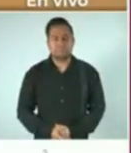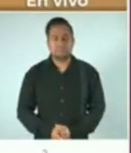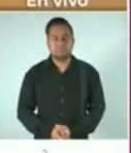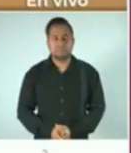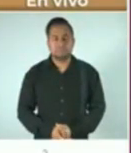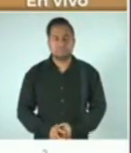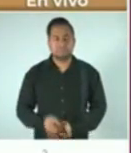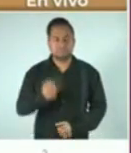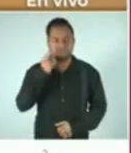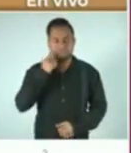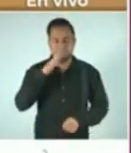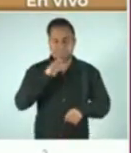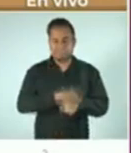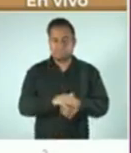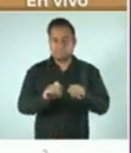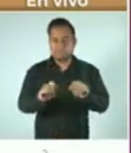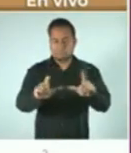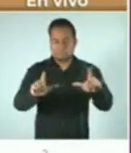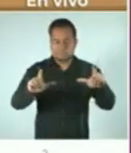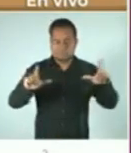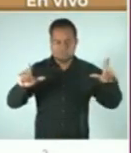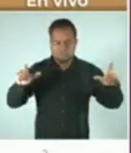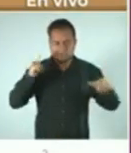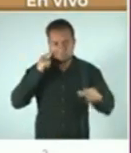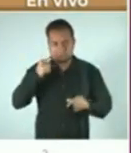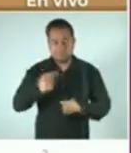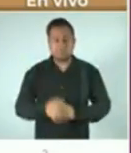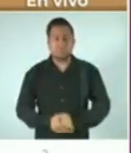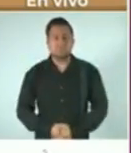Proyectamos esta más amplia, por favor.